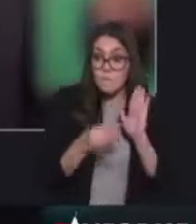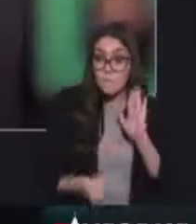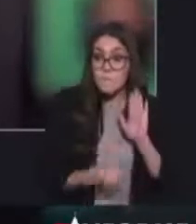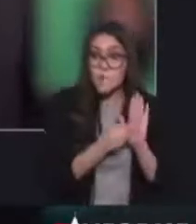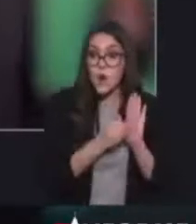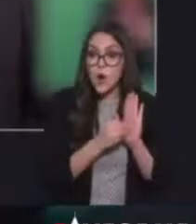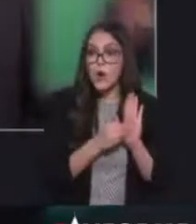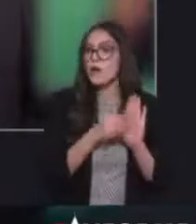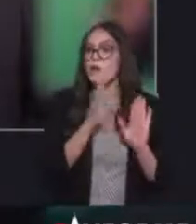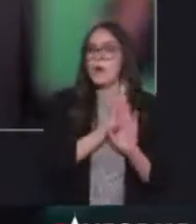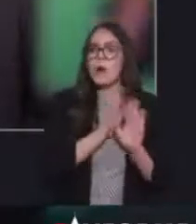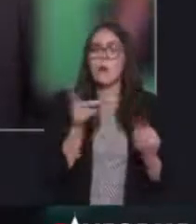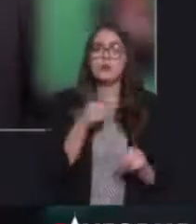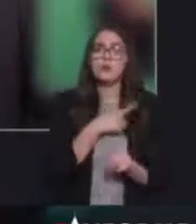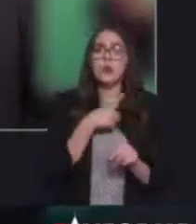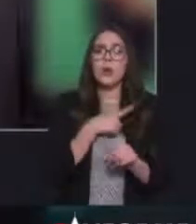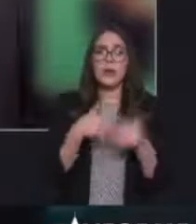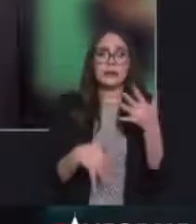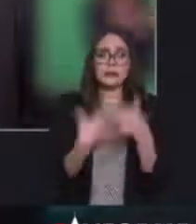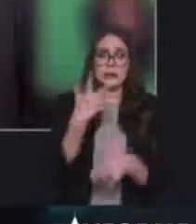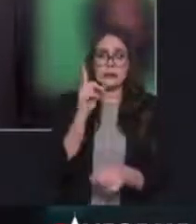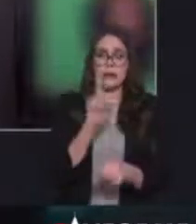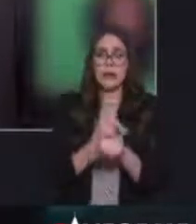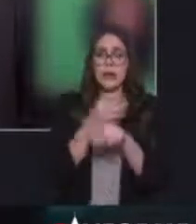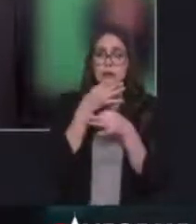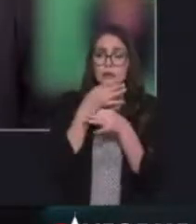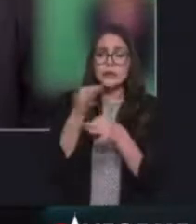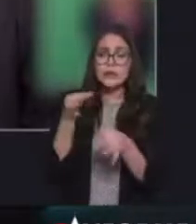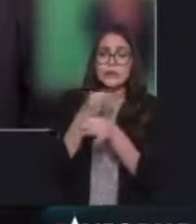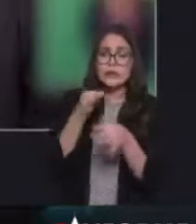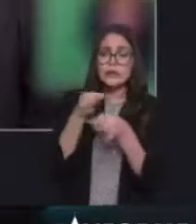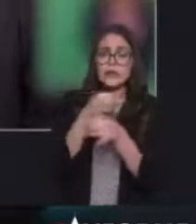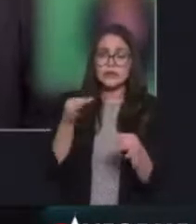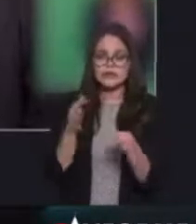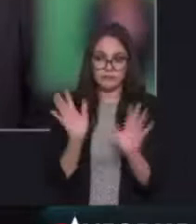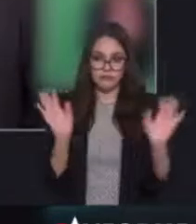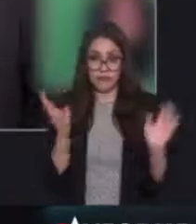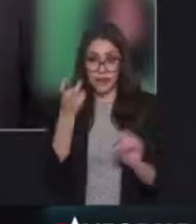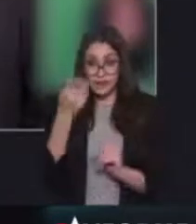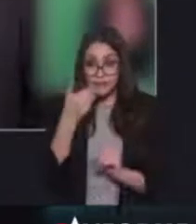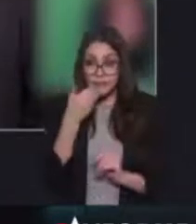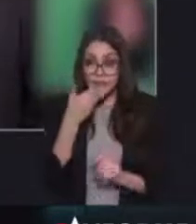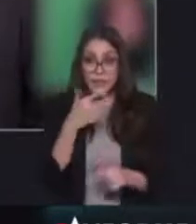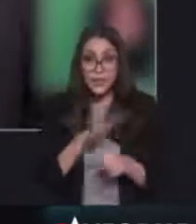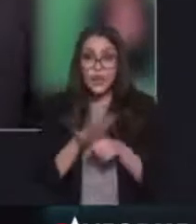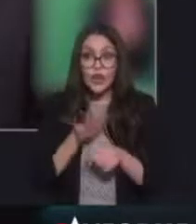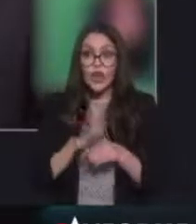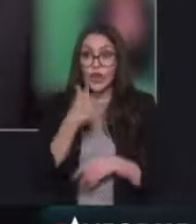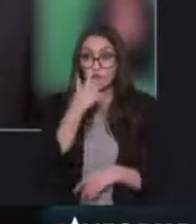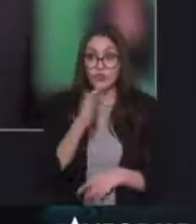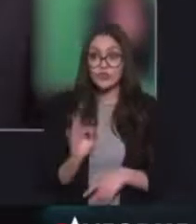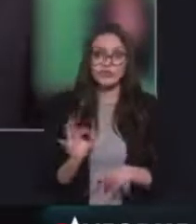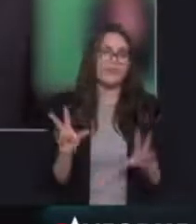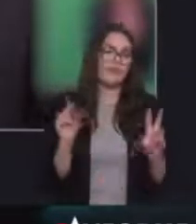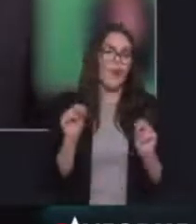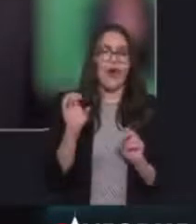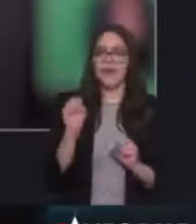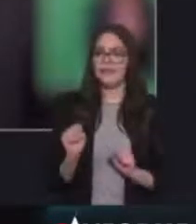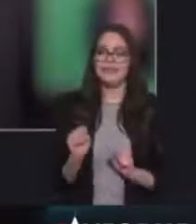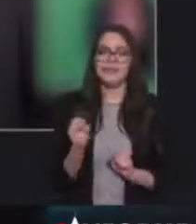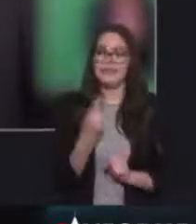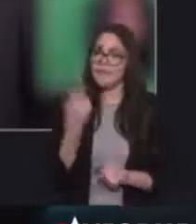popular solo hicieron 15 días, fueron 15 días de difusión y eso no es suficiente. Otra de las cuestiones que nosotros